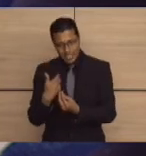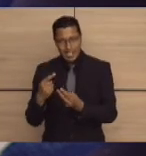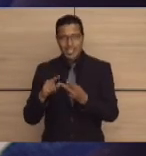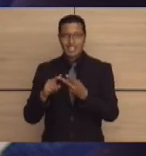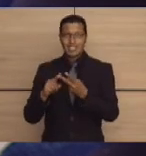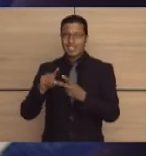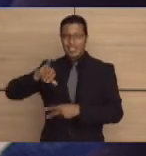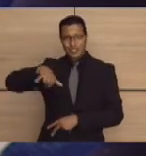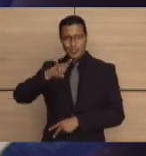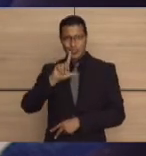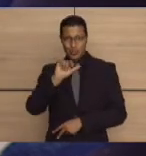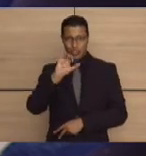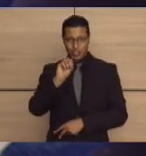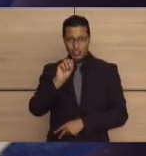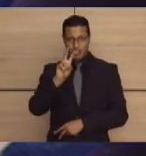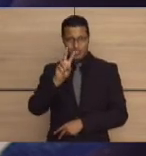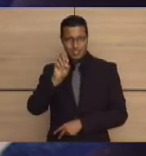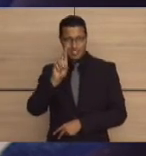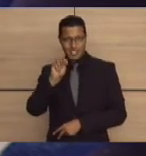leyó apasionadamente a Humboldt.